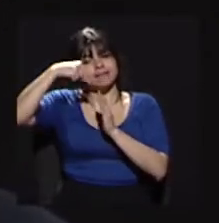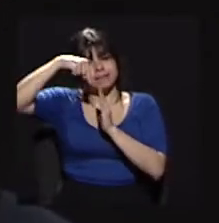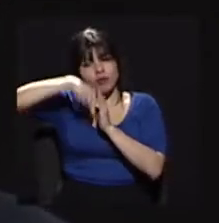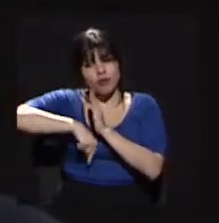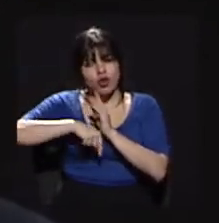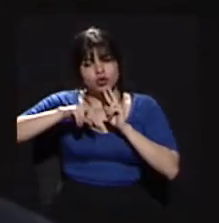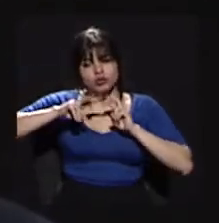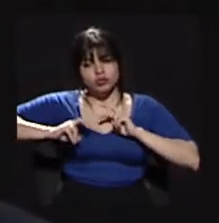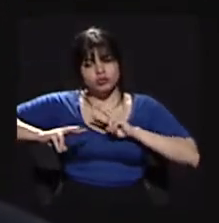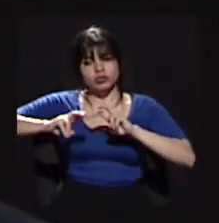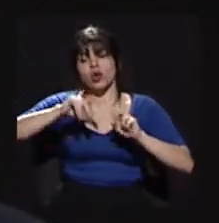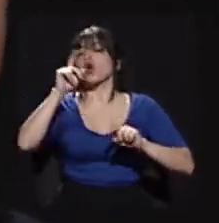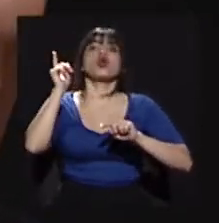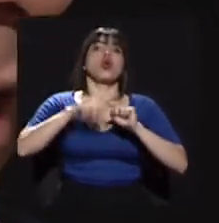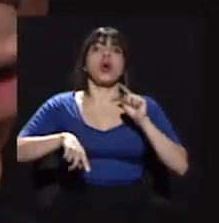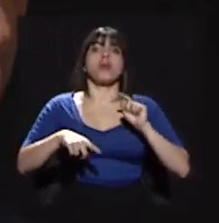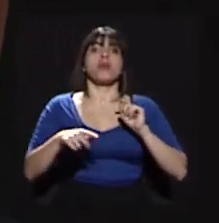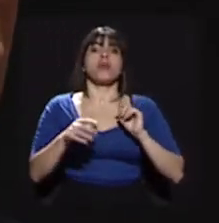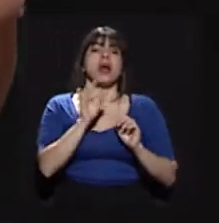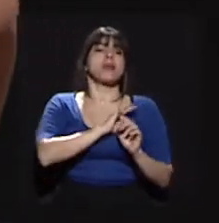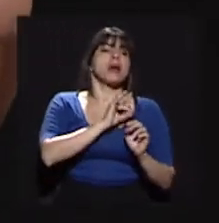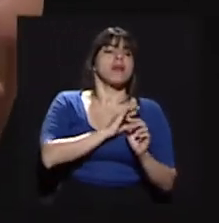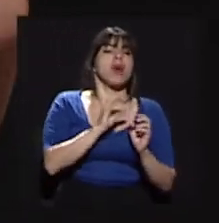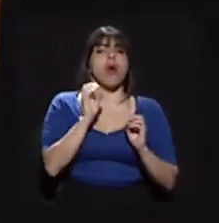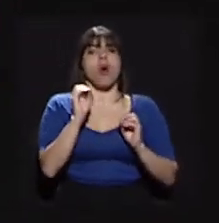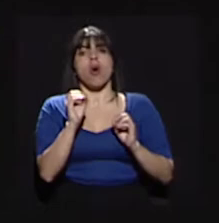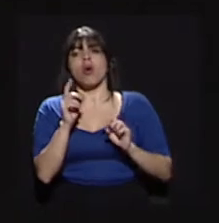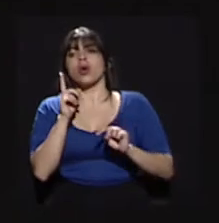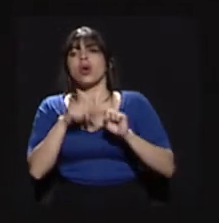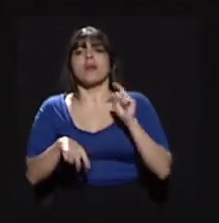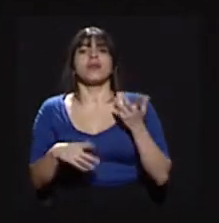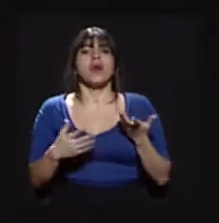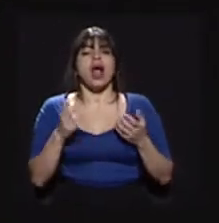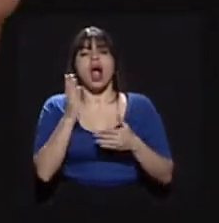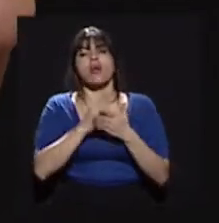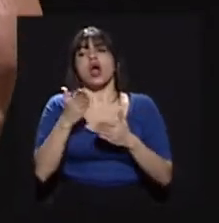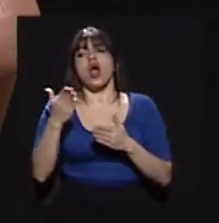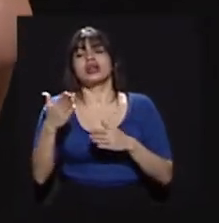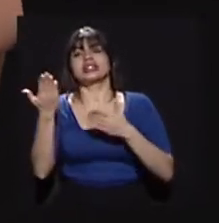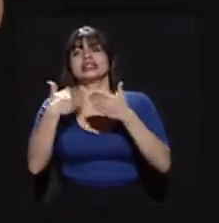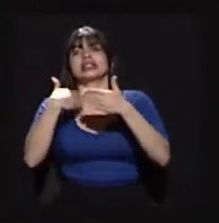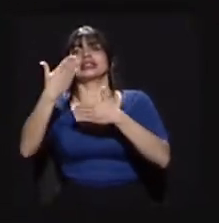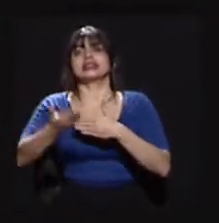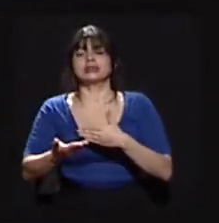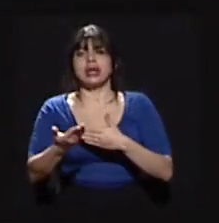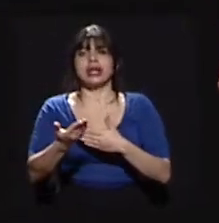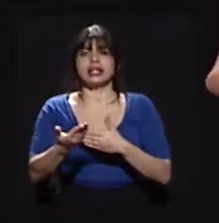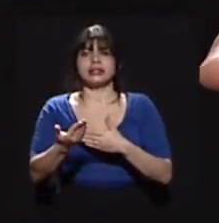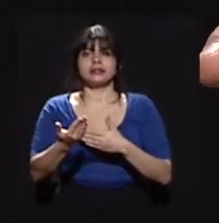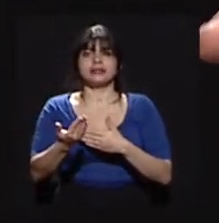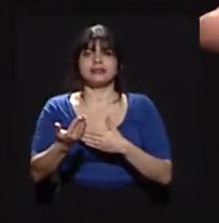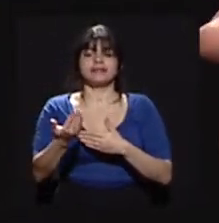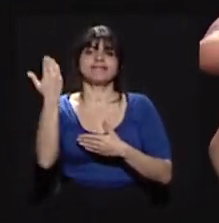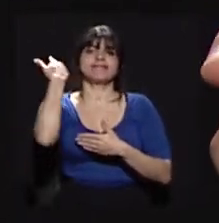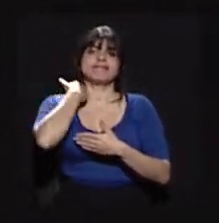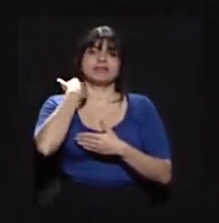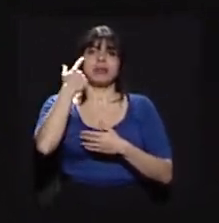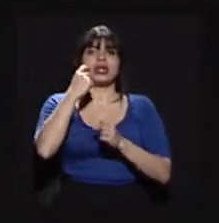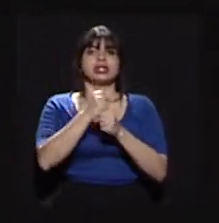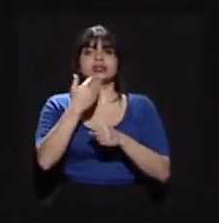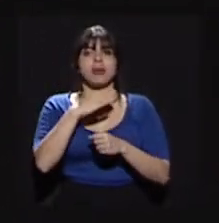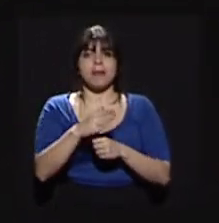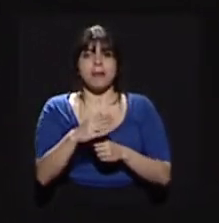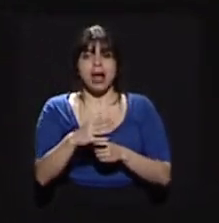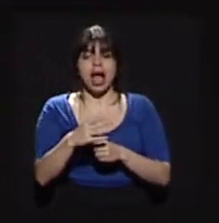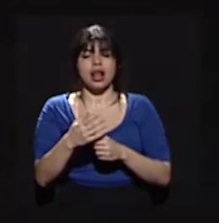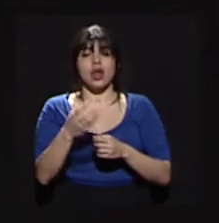no se pueden hacer arbitrariedad no se pueden cometer este cosas que después nos vayan a cobrar por haberlas hecho mal ya sea